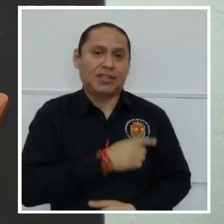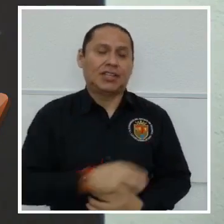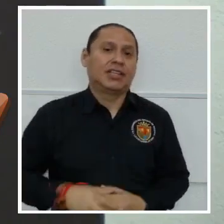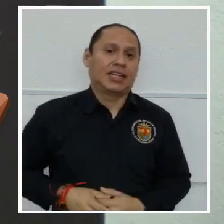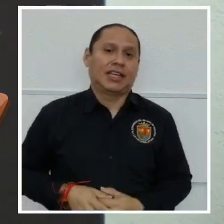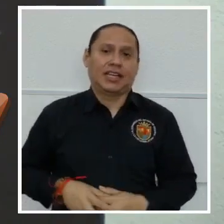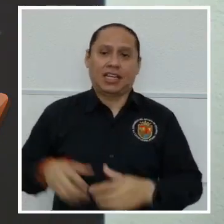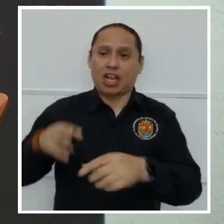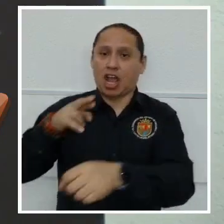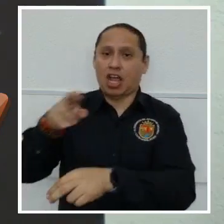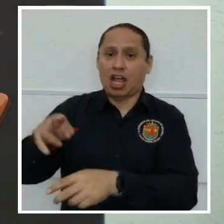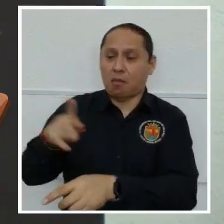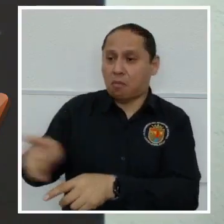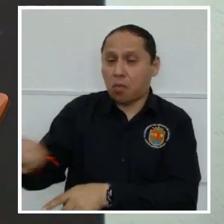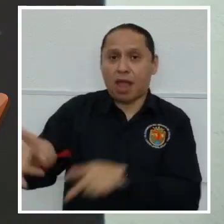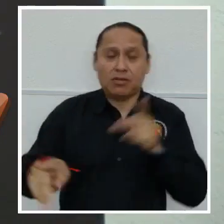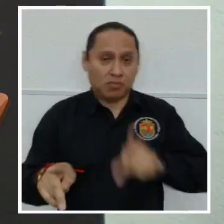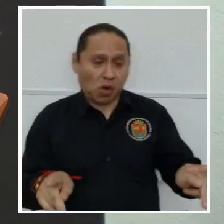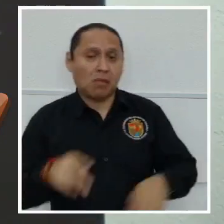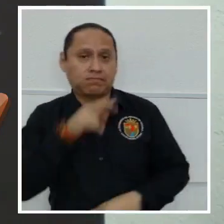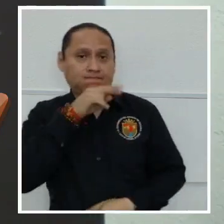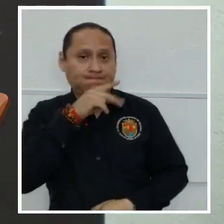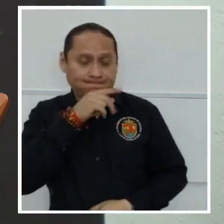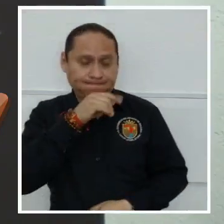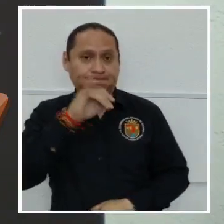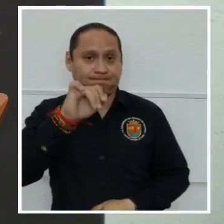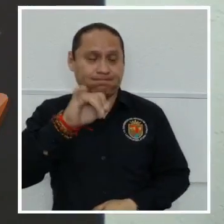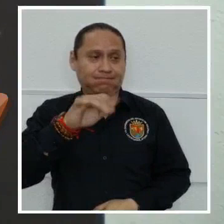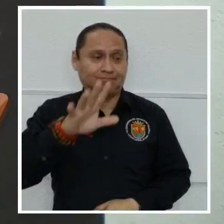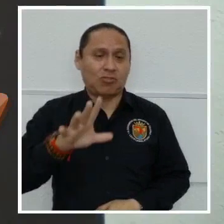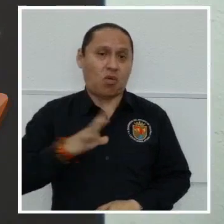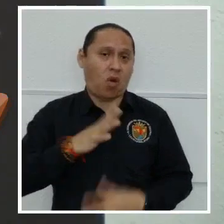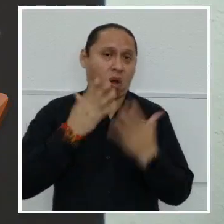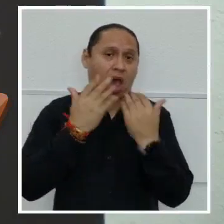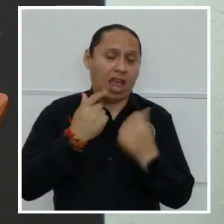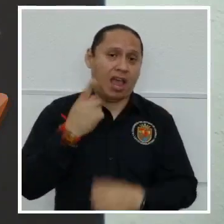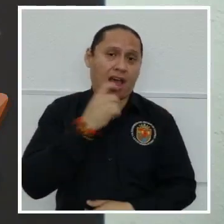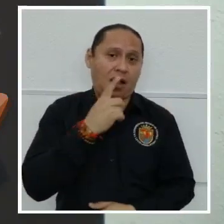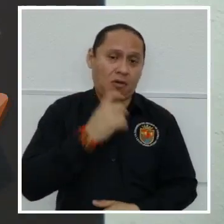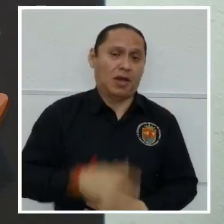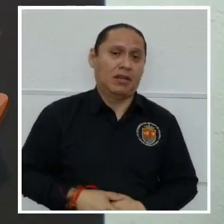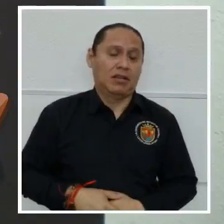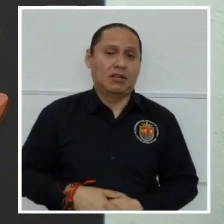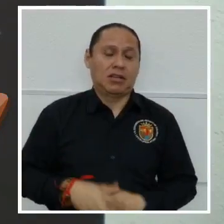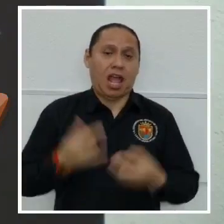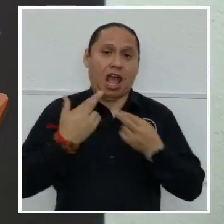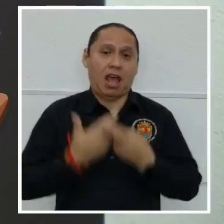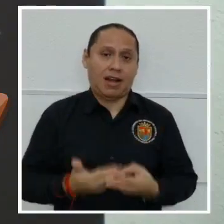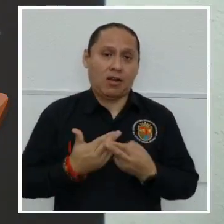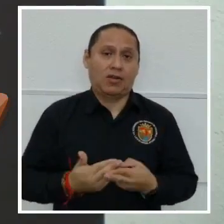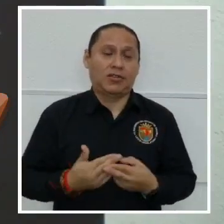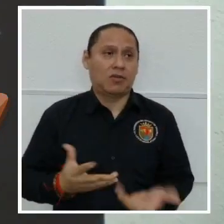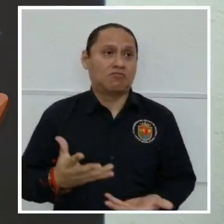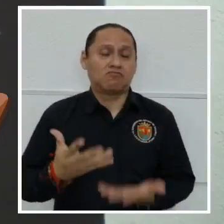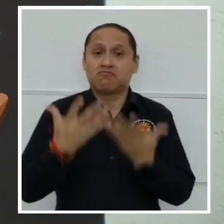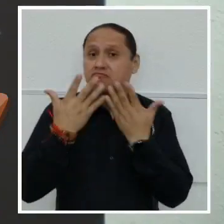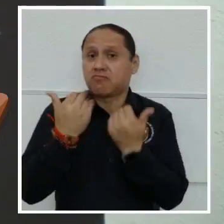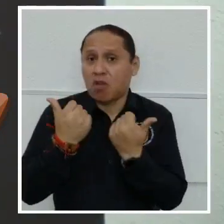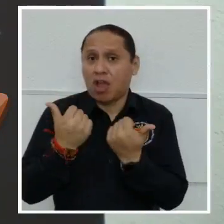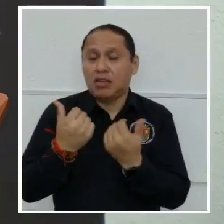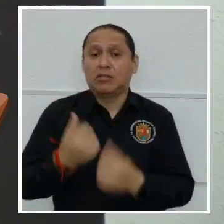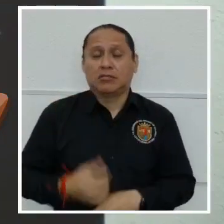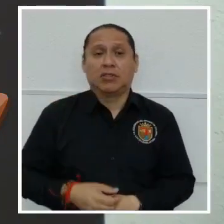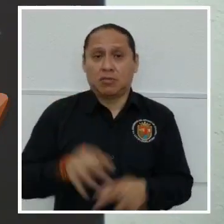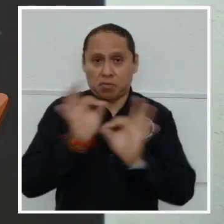medio rural Y esto es preocupante como se ha dicho en otras ocasiones el agua es un recurso natural escaso necesario para la